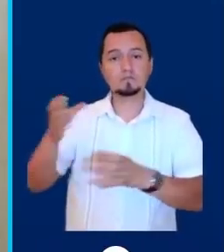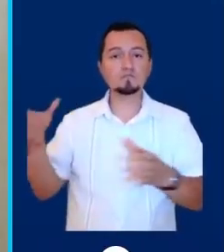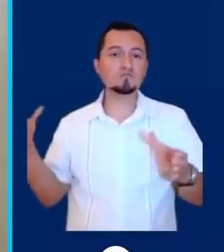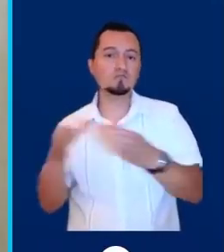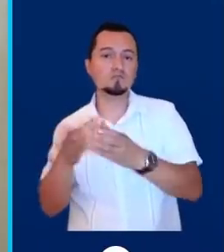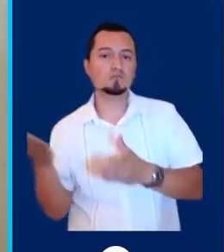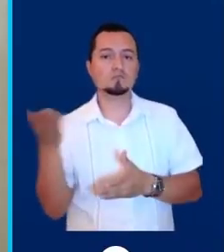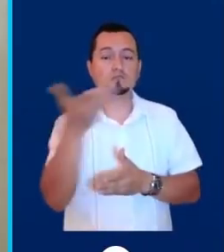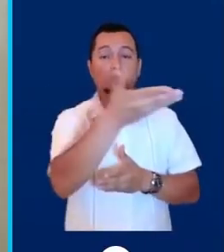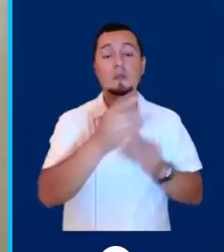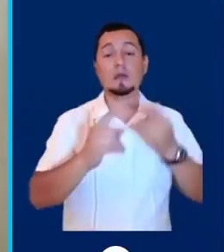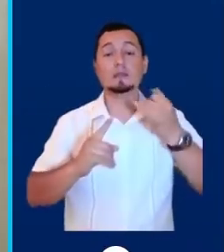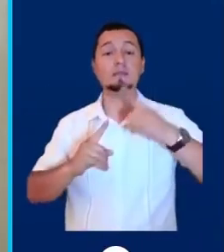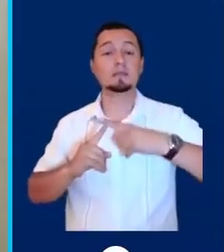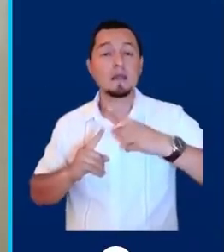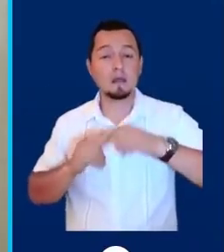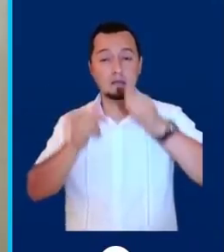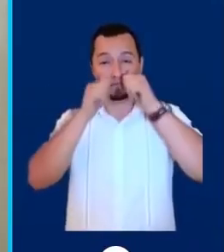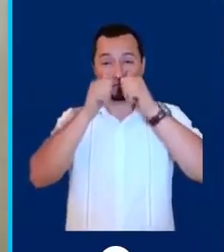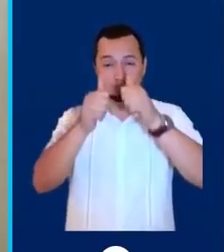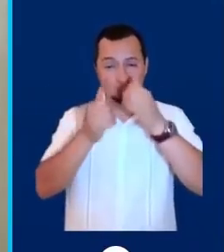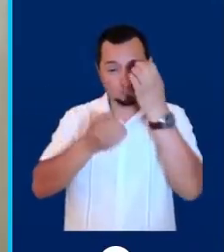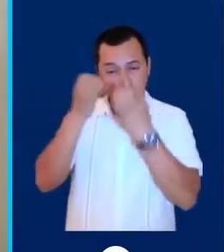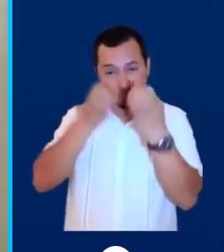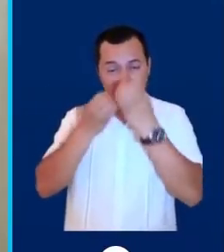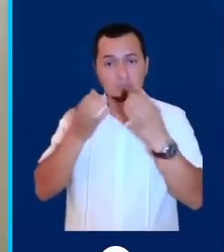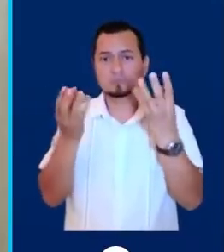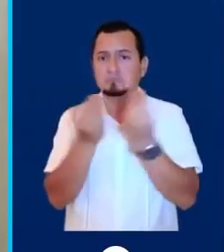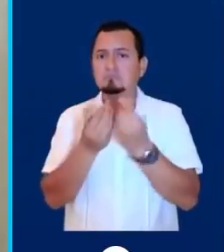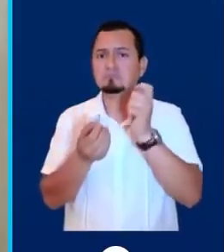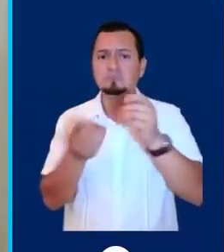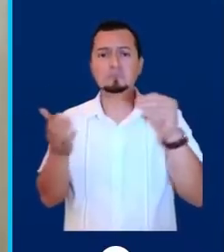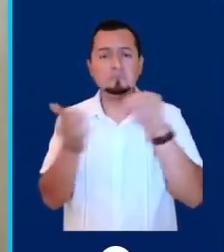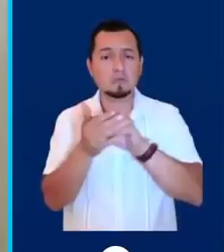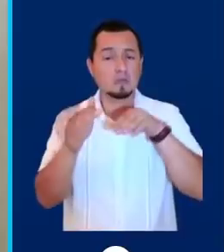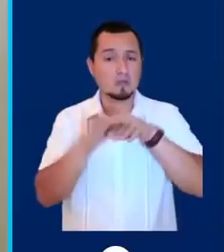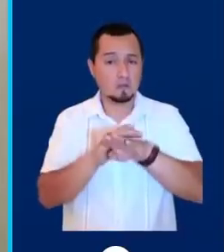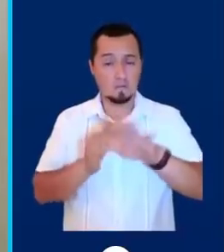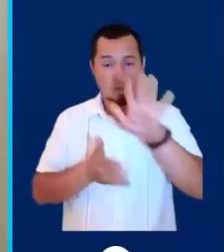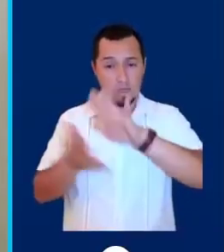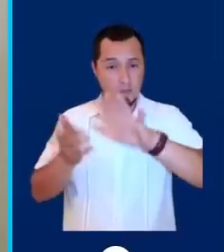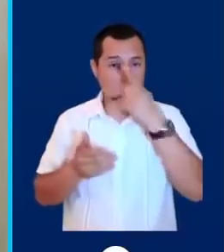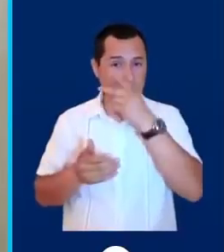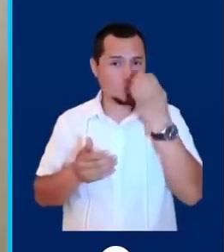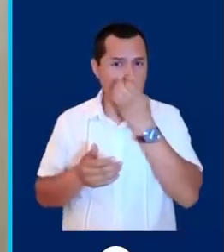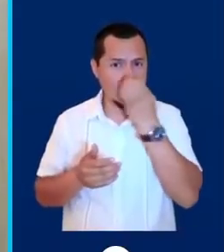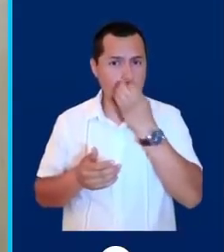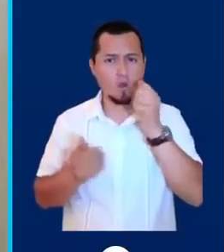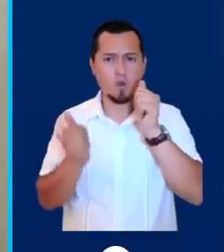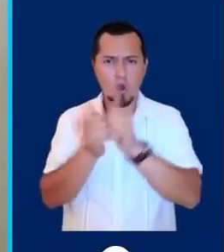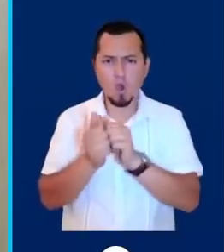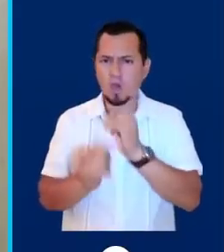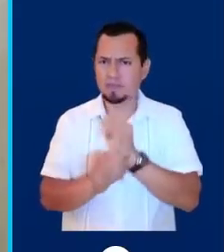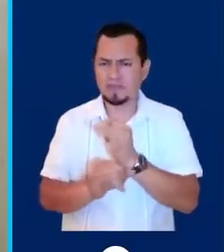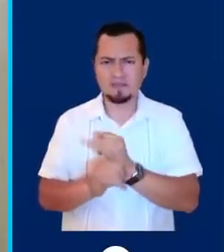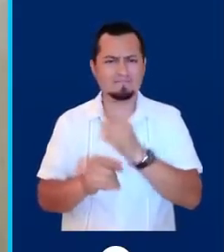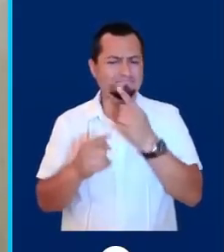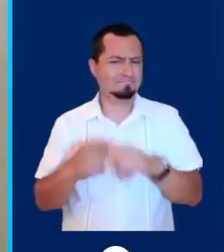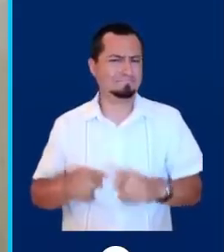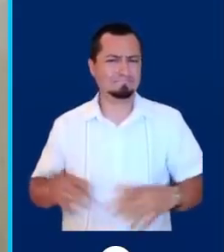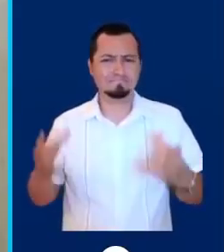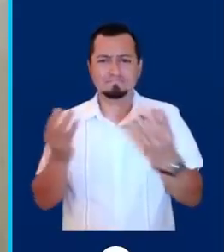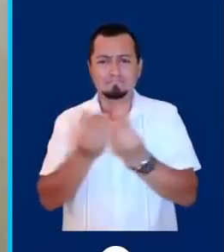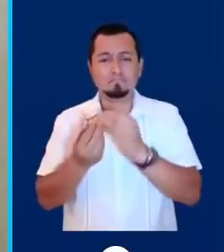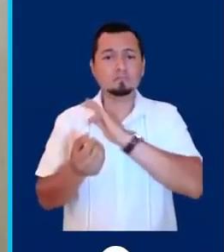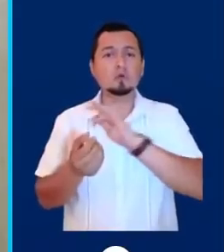recepción y entrega de tareas. Se hará una información y orientación sobre el avance académico de los niños con instrumentos particularizados